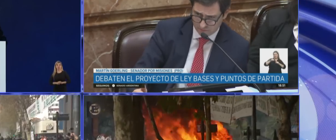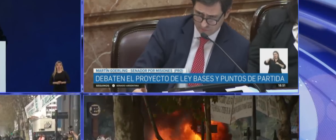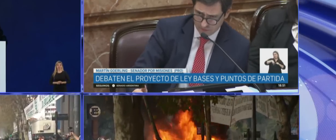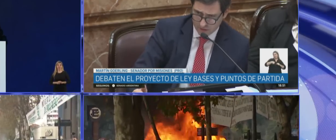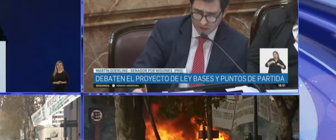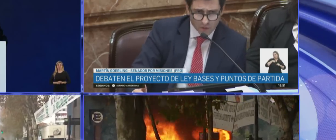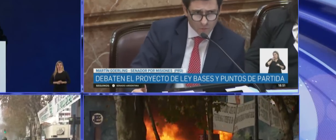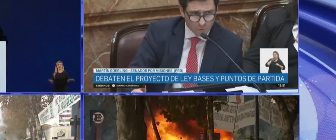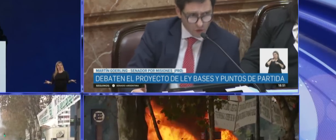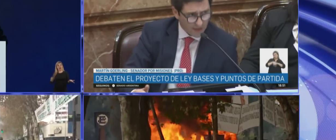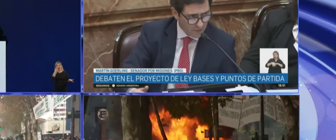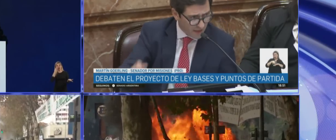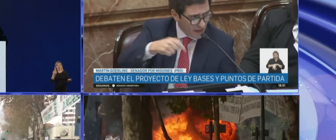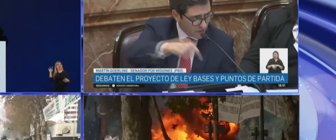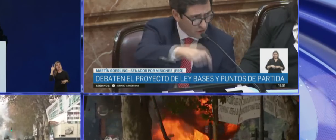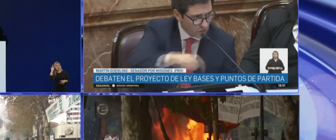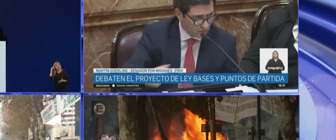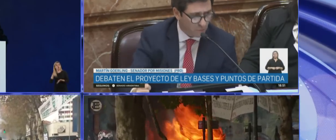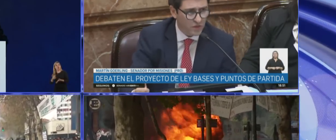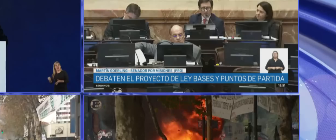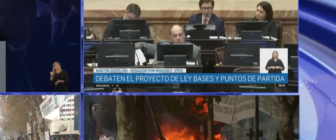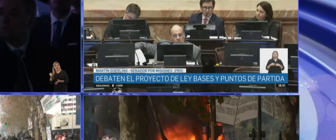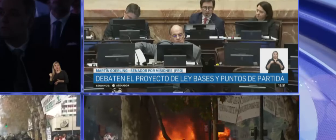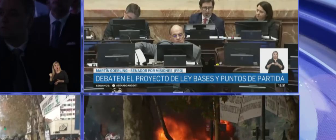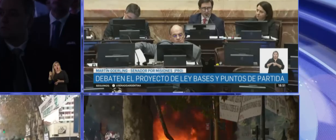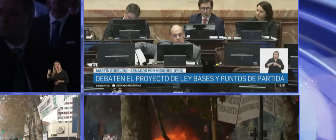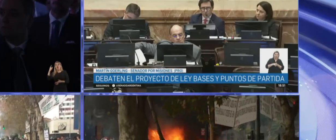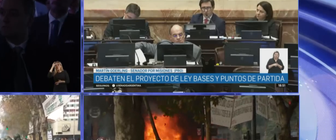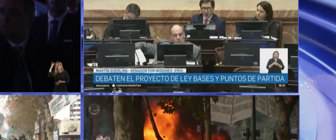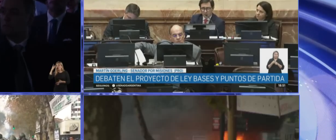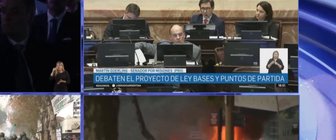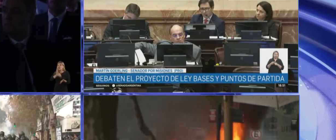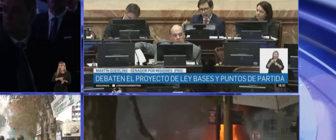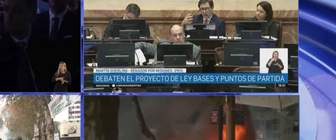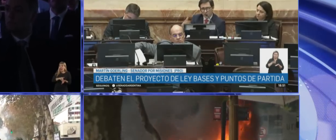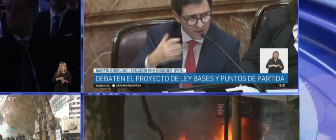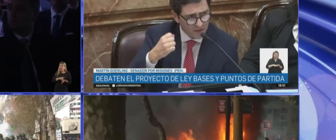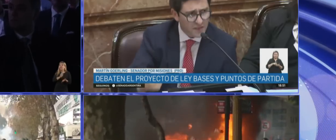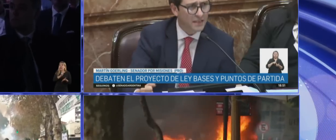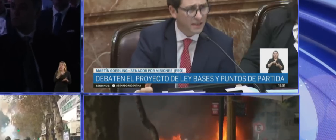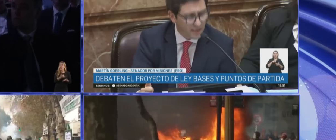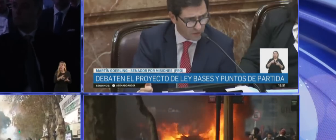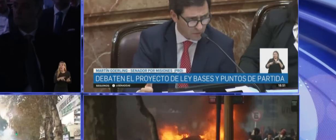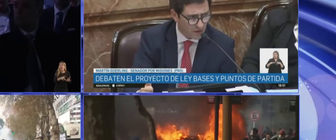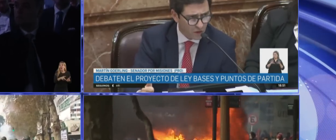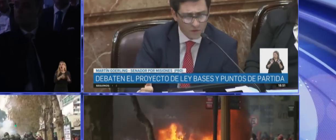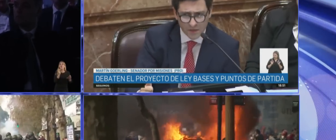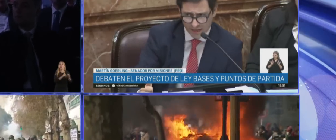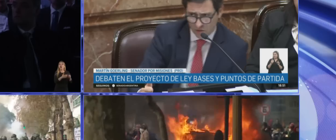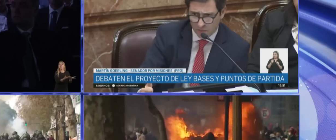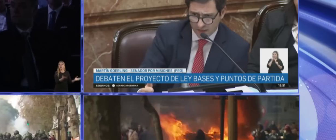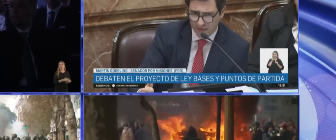Ahora, lo interesante es que esos 18 billones de pesos, 12 billones están en manos de los bancos